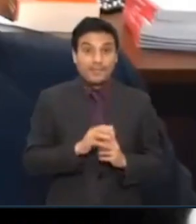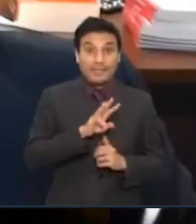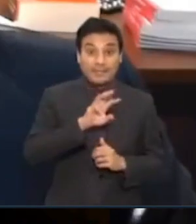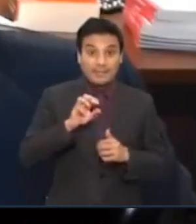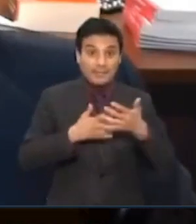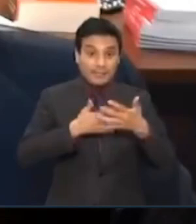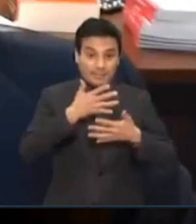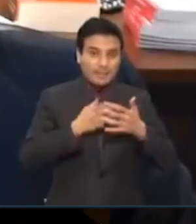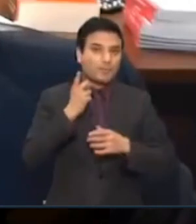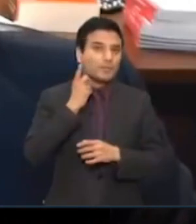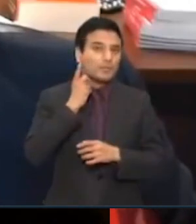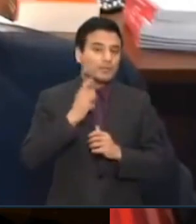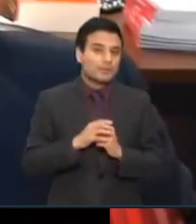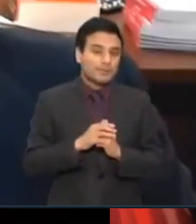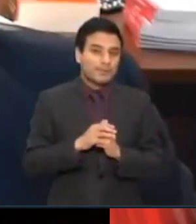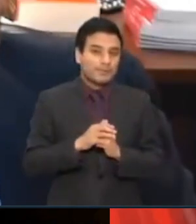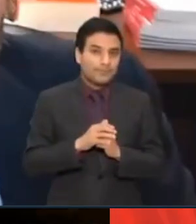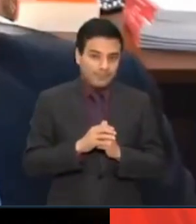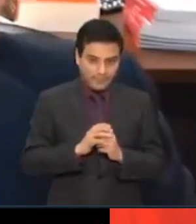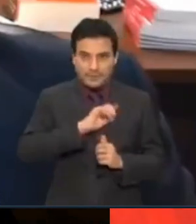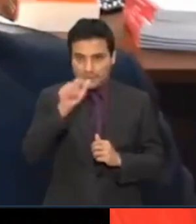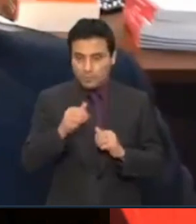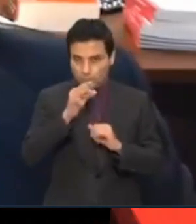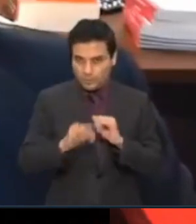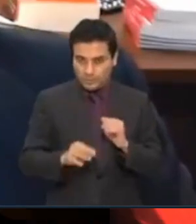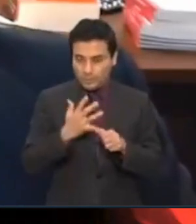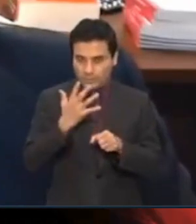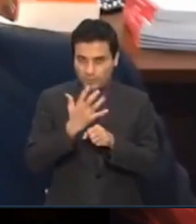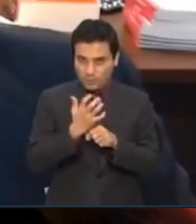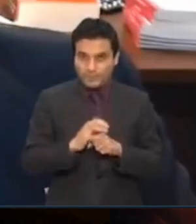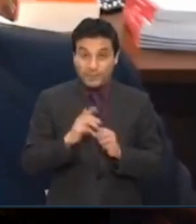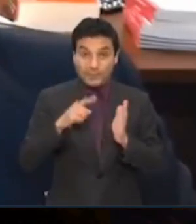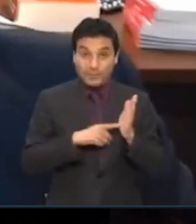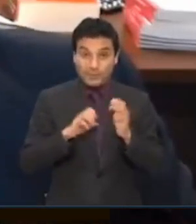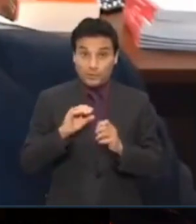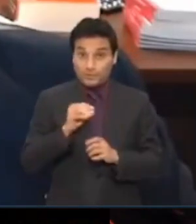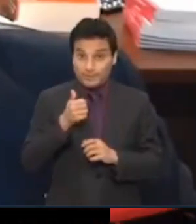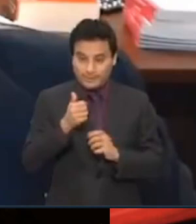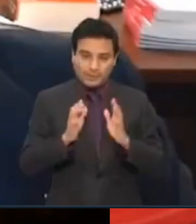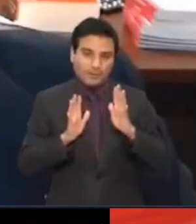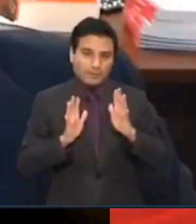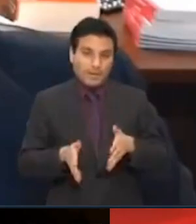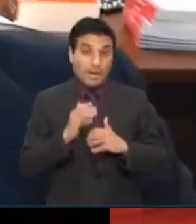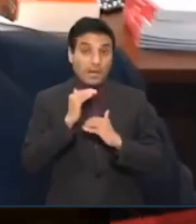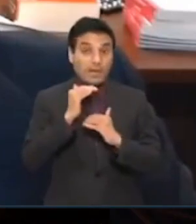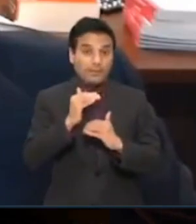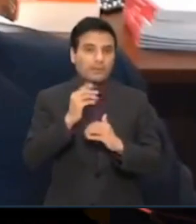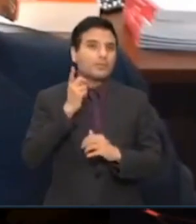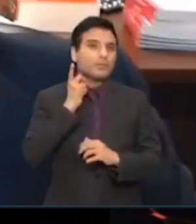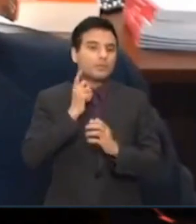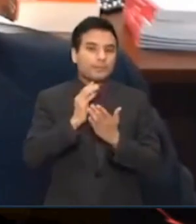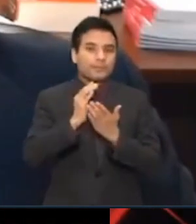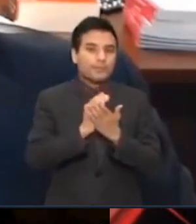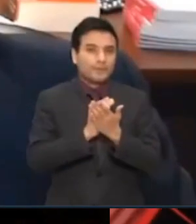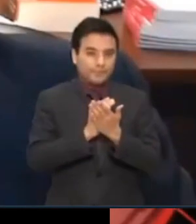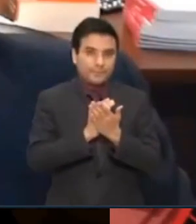315 diputaciones por ambos principios. Finalmente, quinto, en 1996 se redujo el límite máximo de diputaciones que puede tener